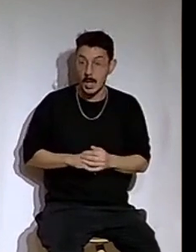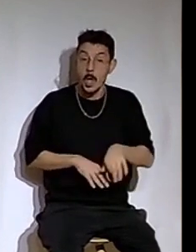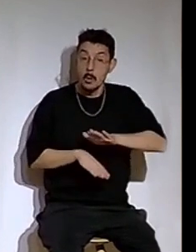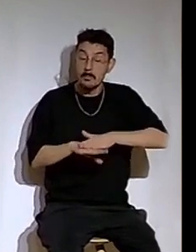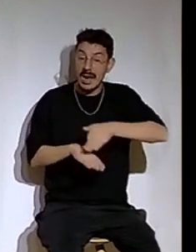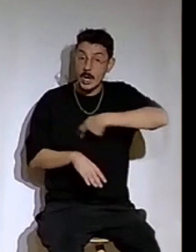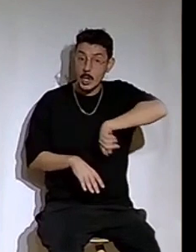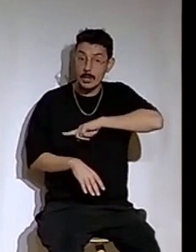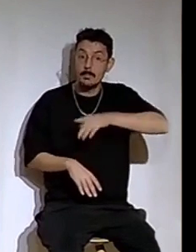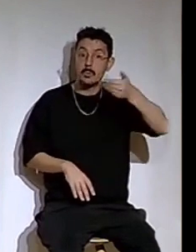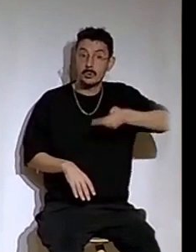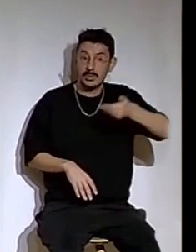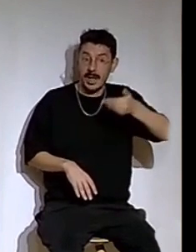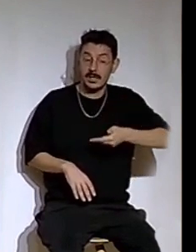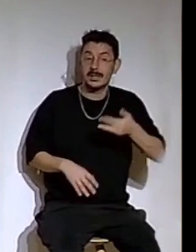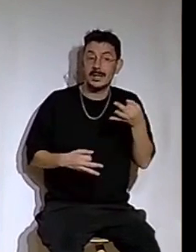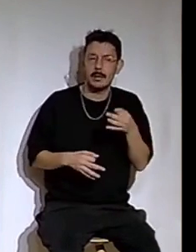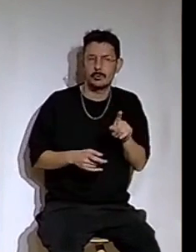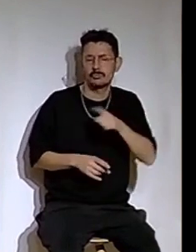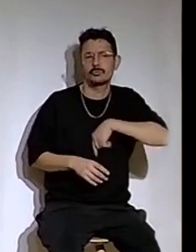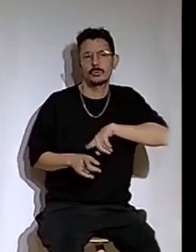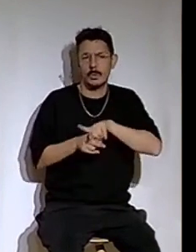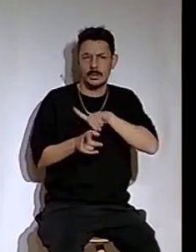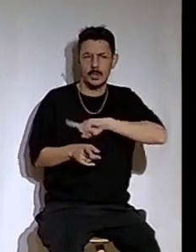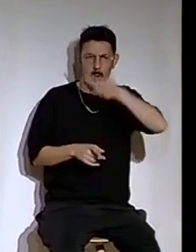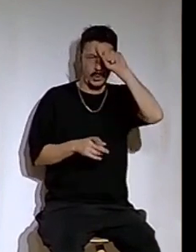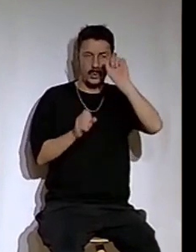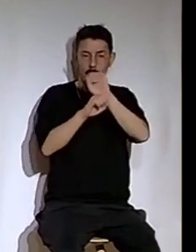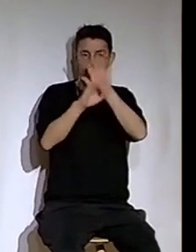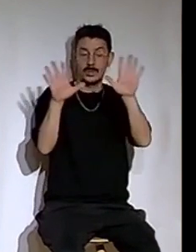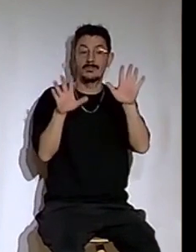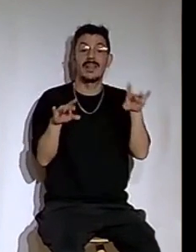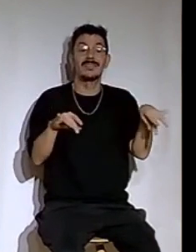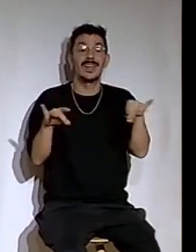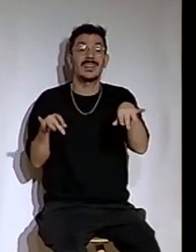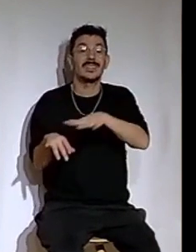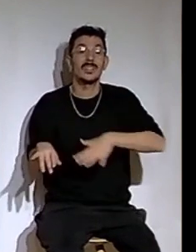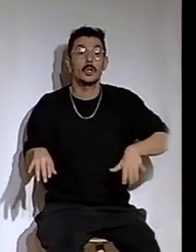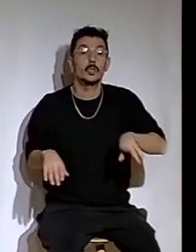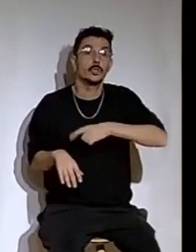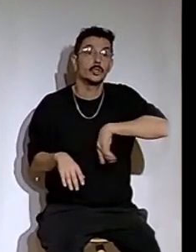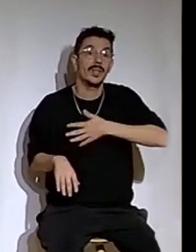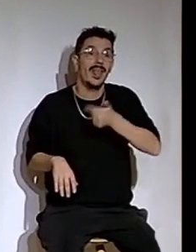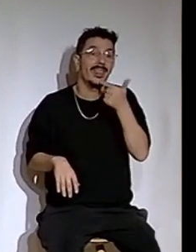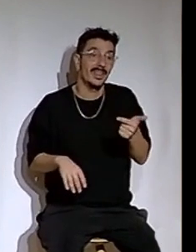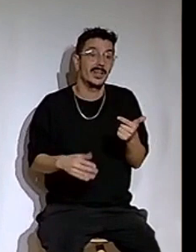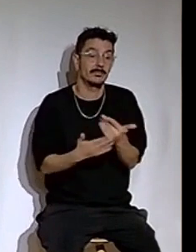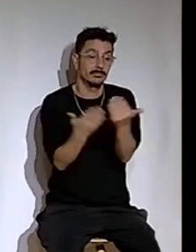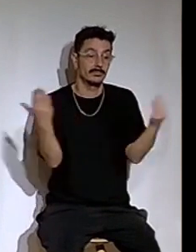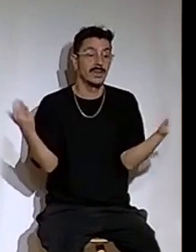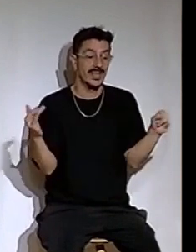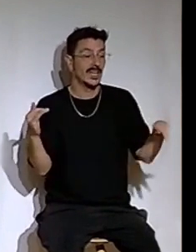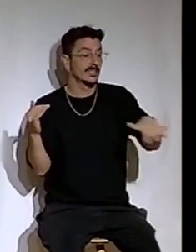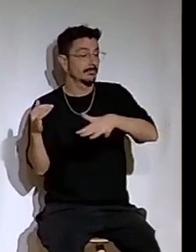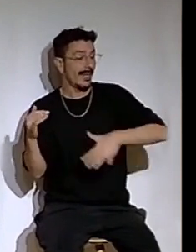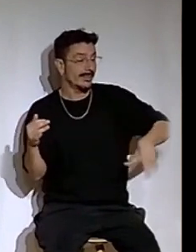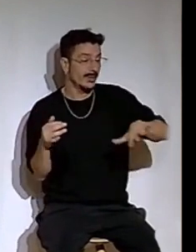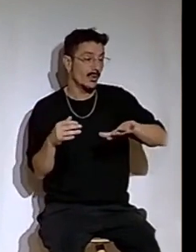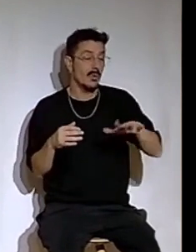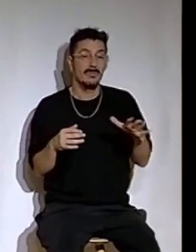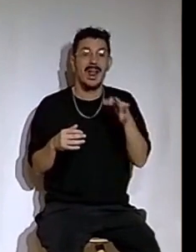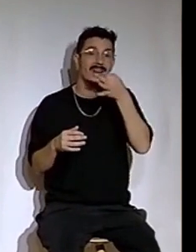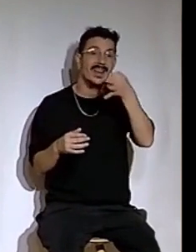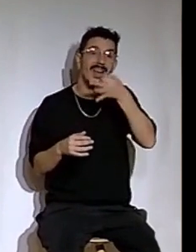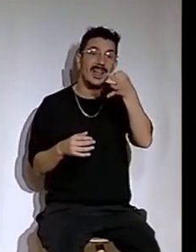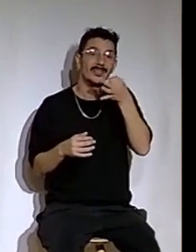haciendo No el relato que recorre la Expo porque Bueno estamos en Barcelona que es uno de los epicentros como culturales y de activismo